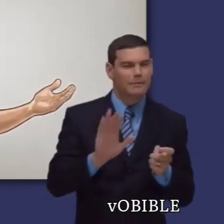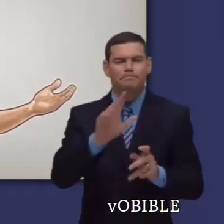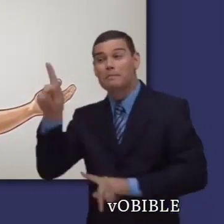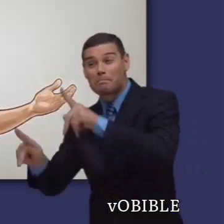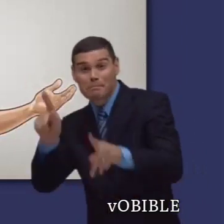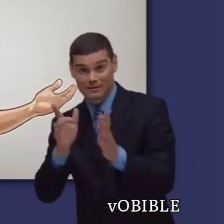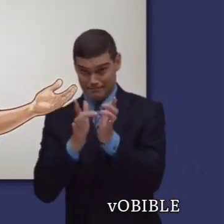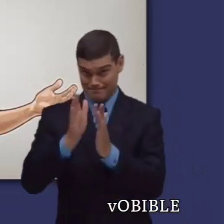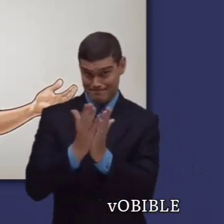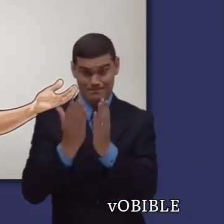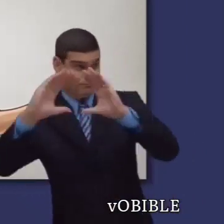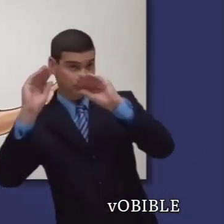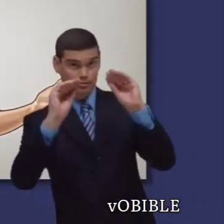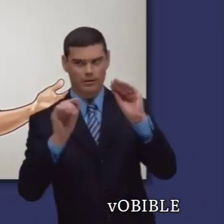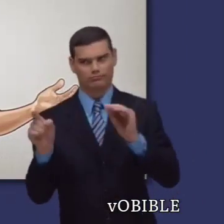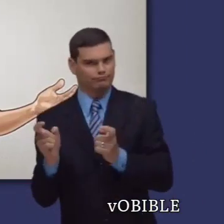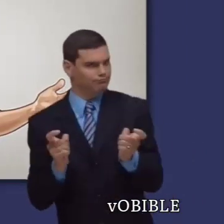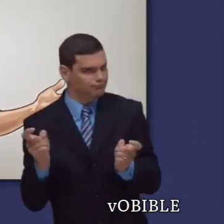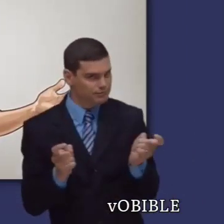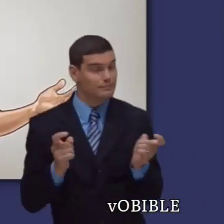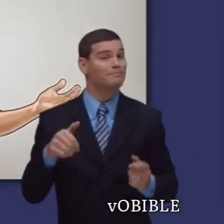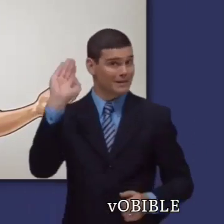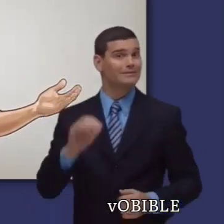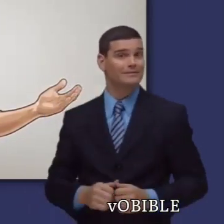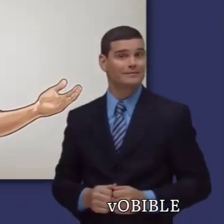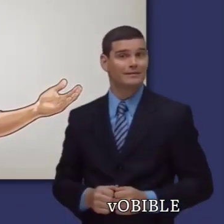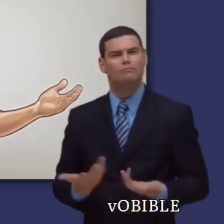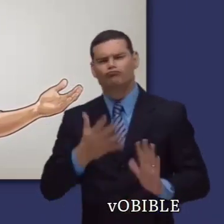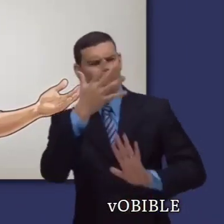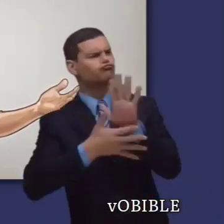es especialmente cierto en el caso de los maestros de la palabra de Dios.